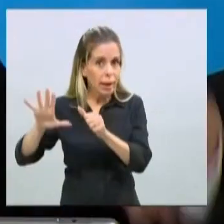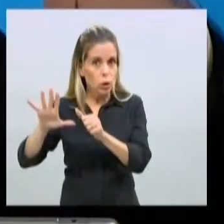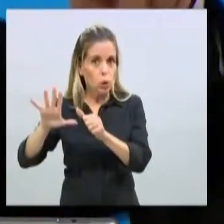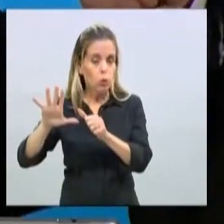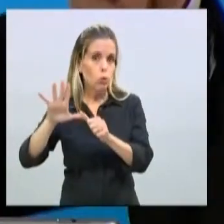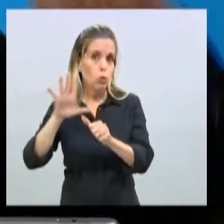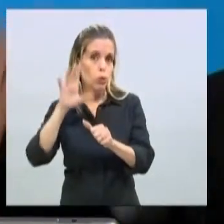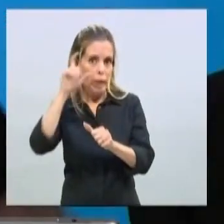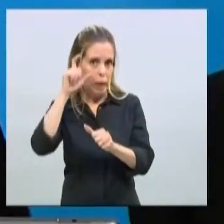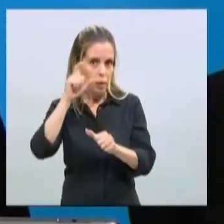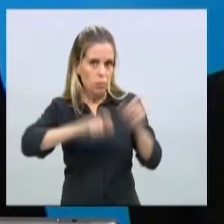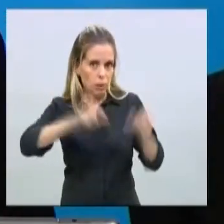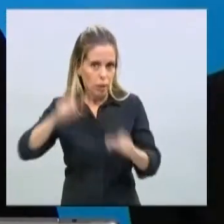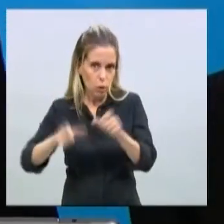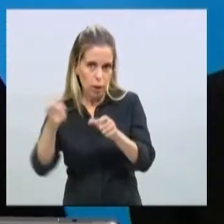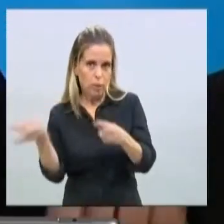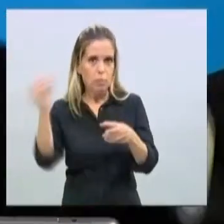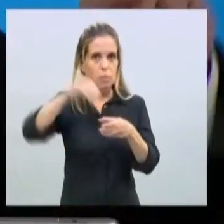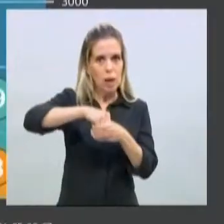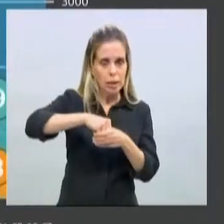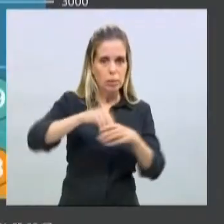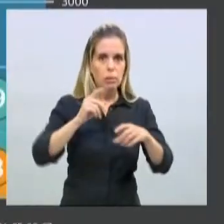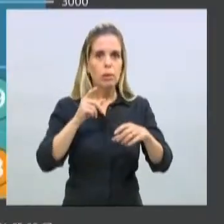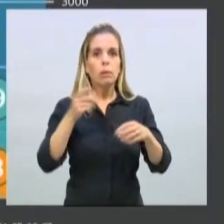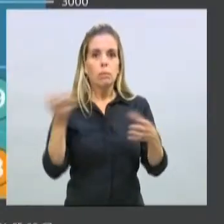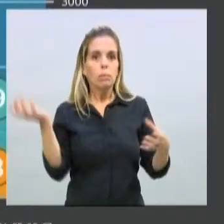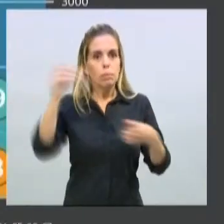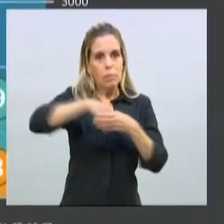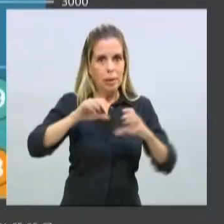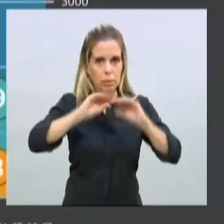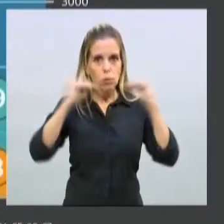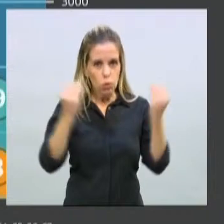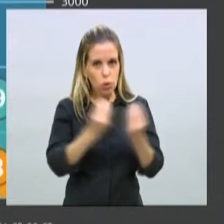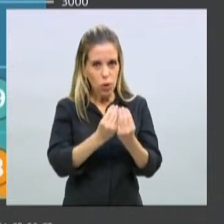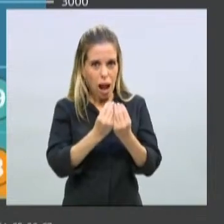que se suman a los 5.000, que es el total